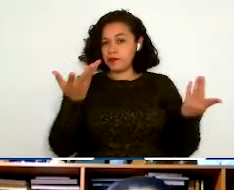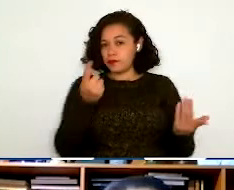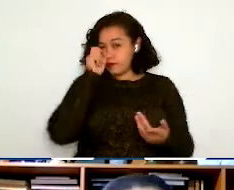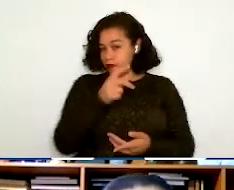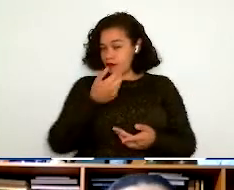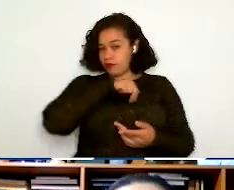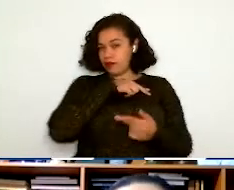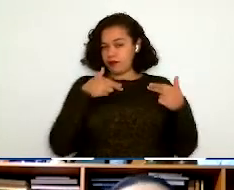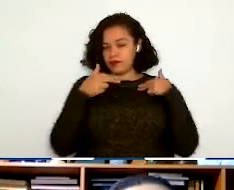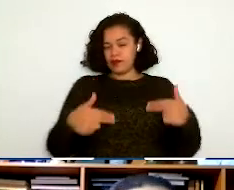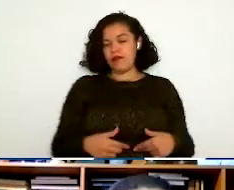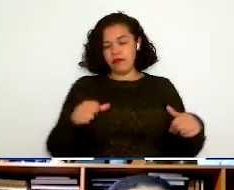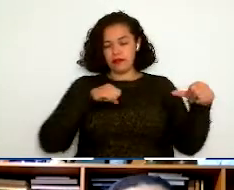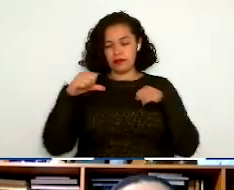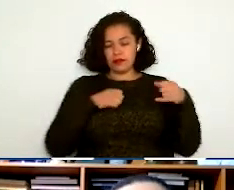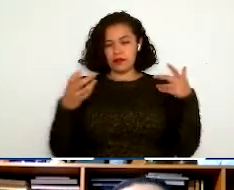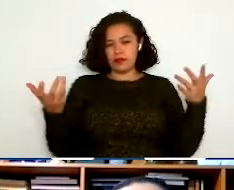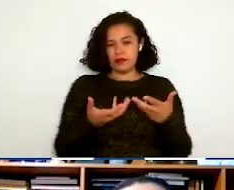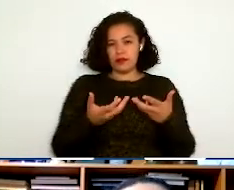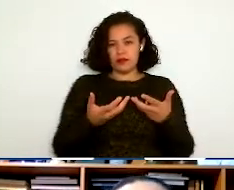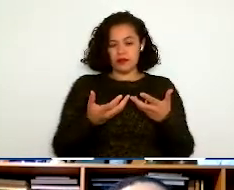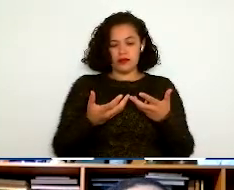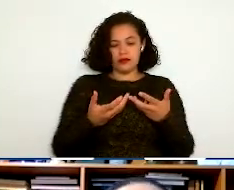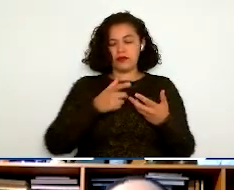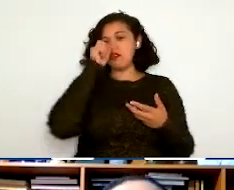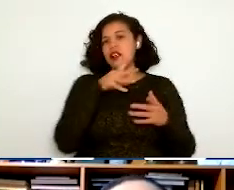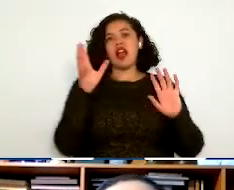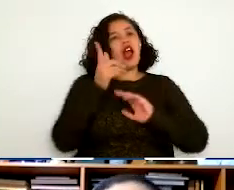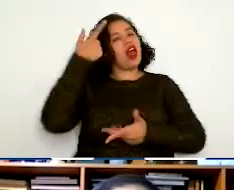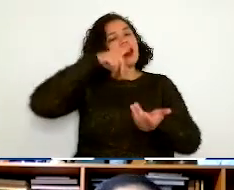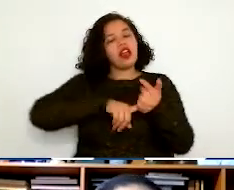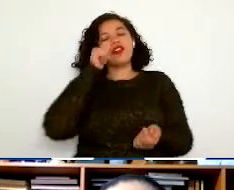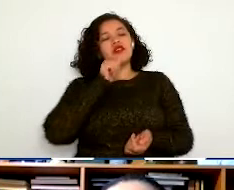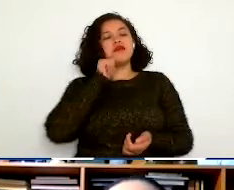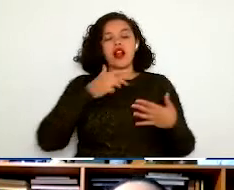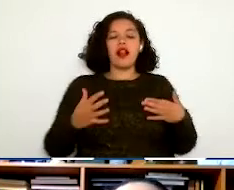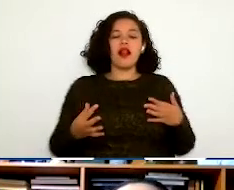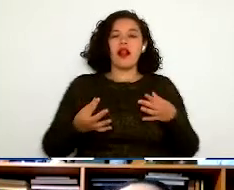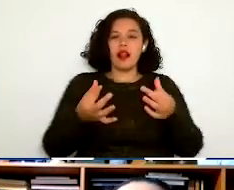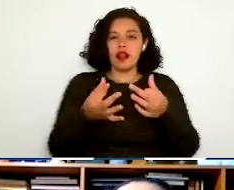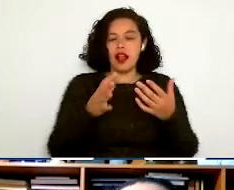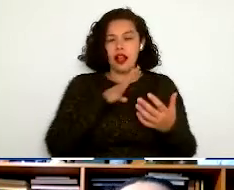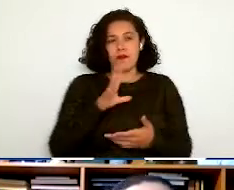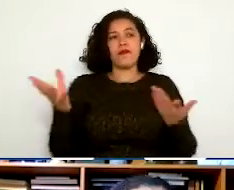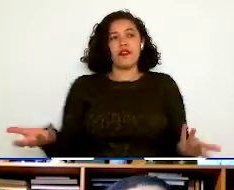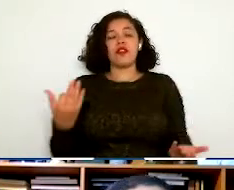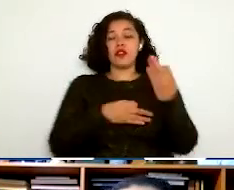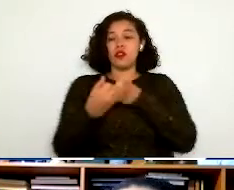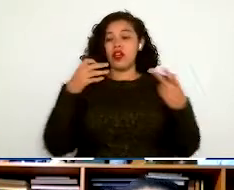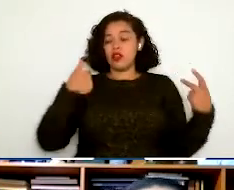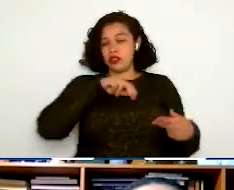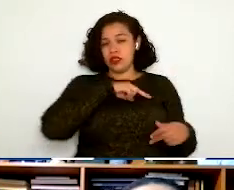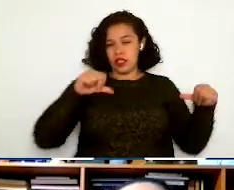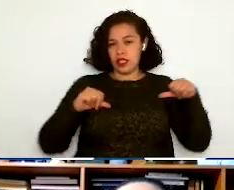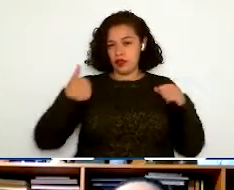actividades humanas que nosotros realicemos, siempre va a estar implícito el término calidad. ¿Por qué? Porque toda actividad que nosotros realicemos, y